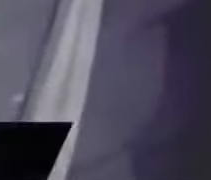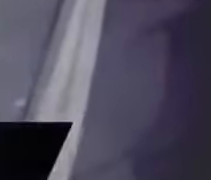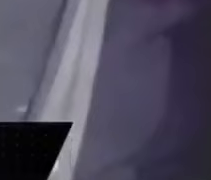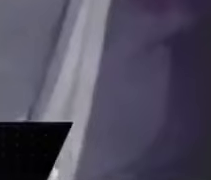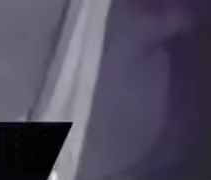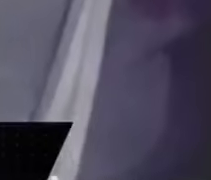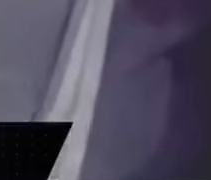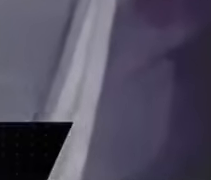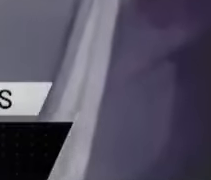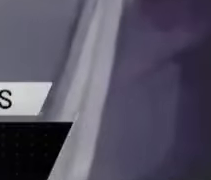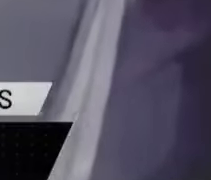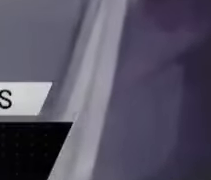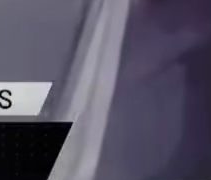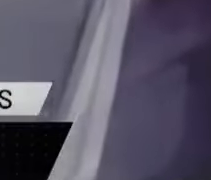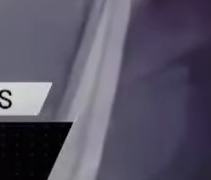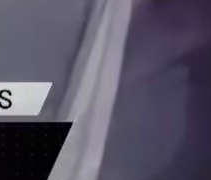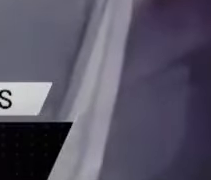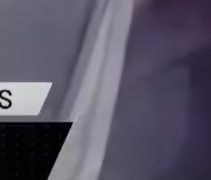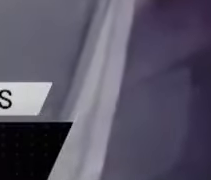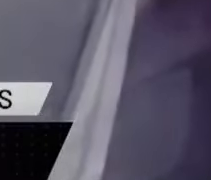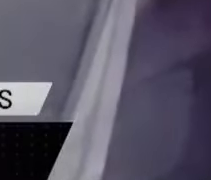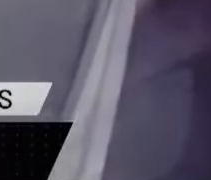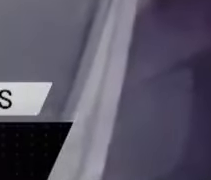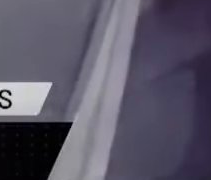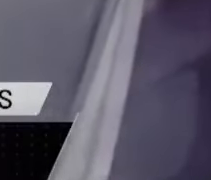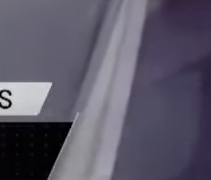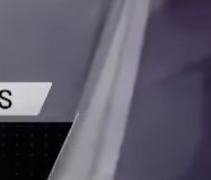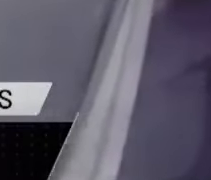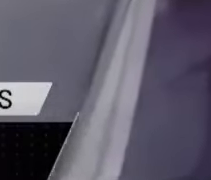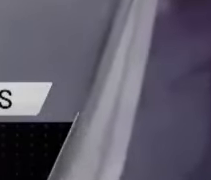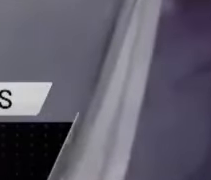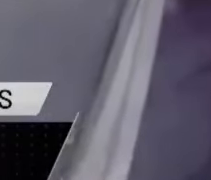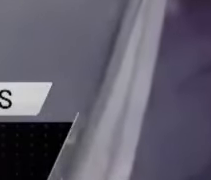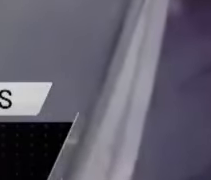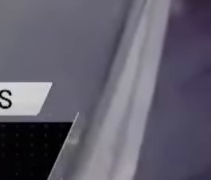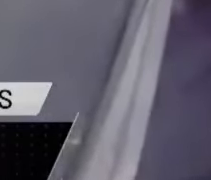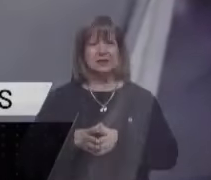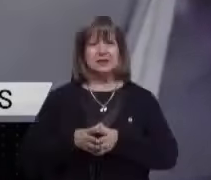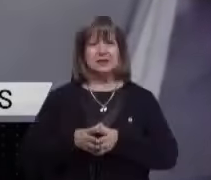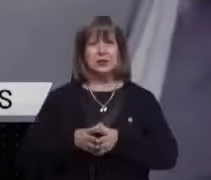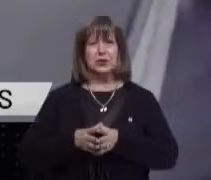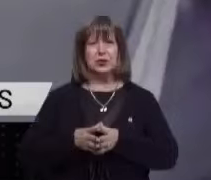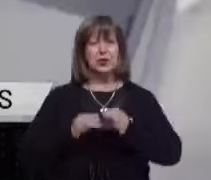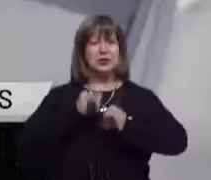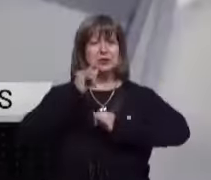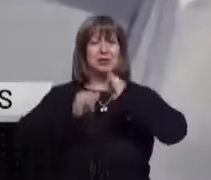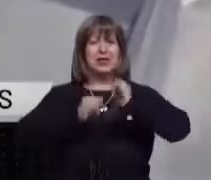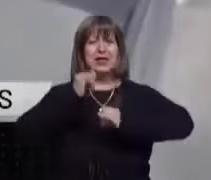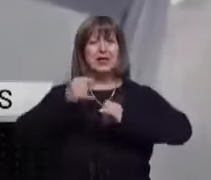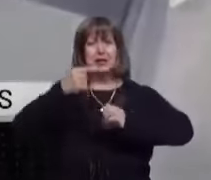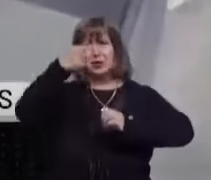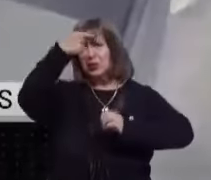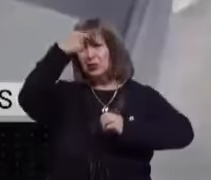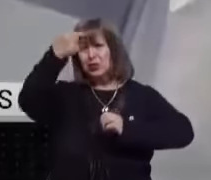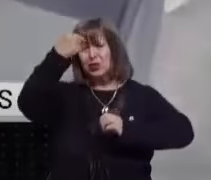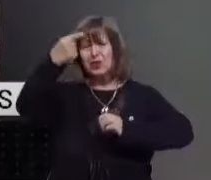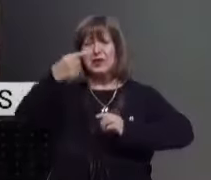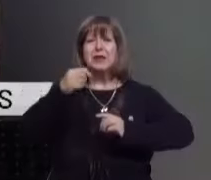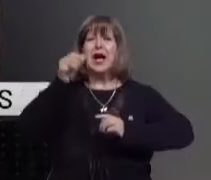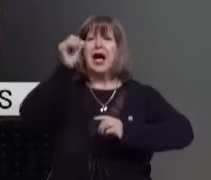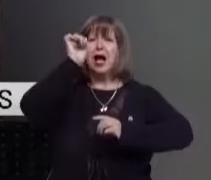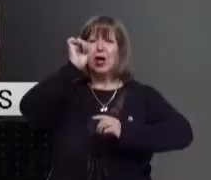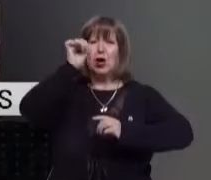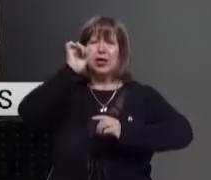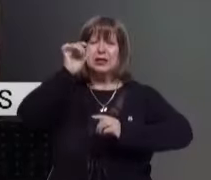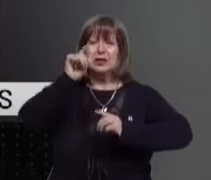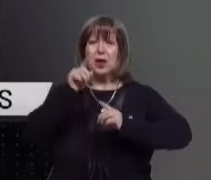han producido aquí en la provincia de Mendoza. Arrancamos con el primero. Este es un hombre de 30 años, sufrió heridas y se encuentra internado